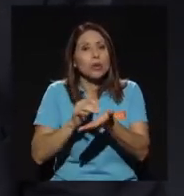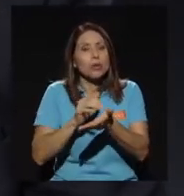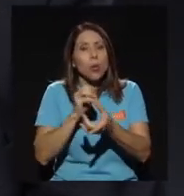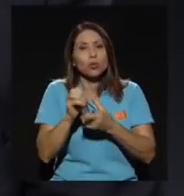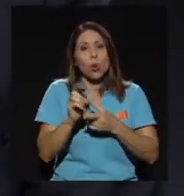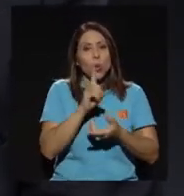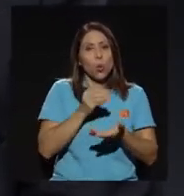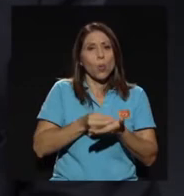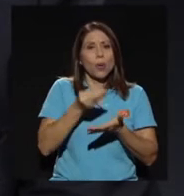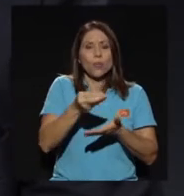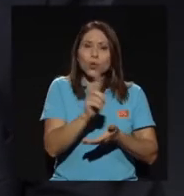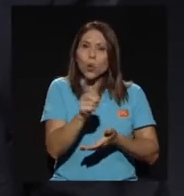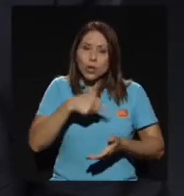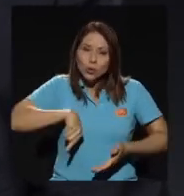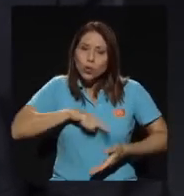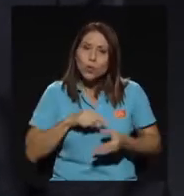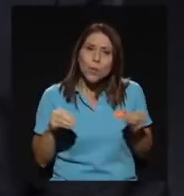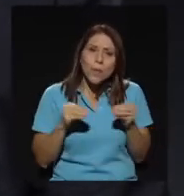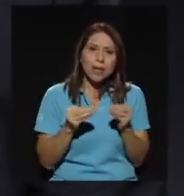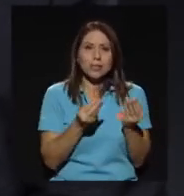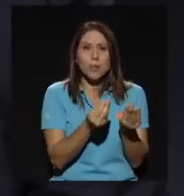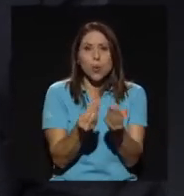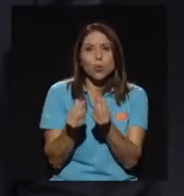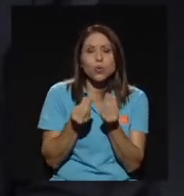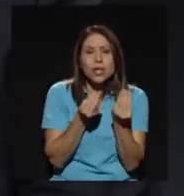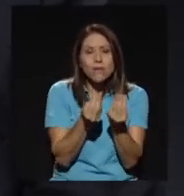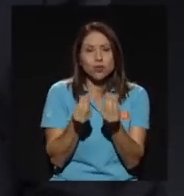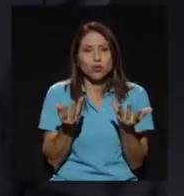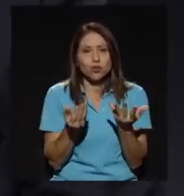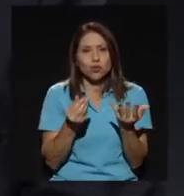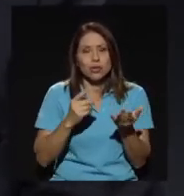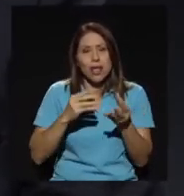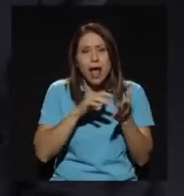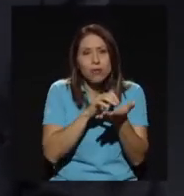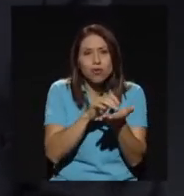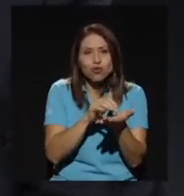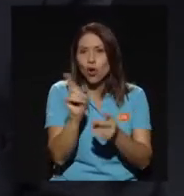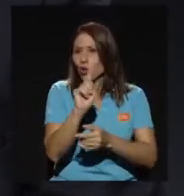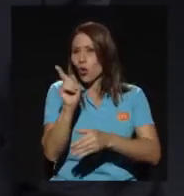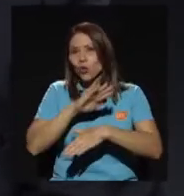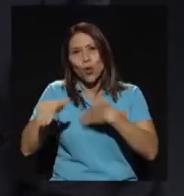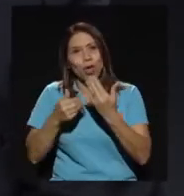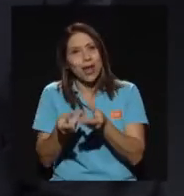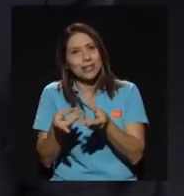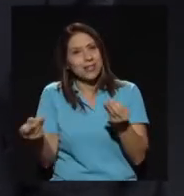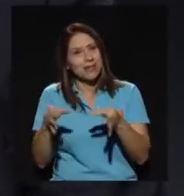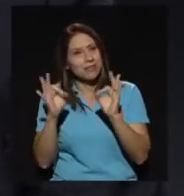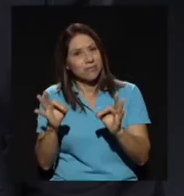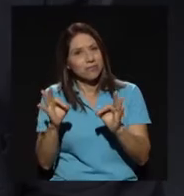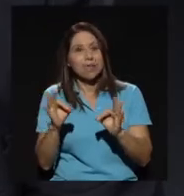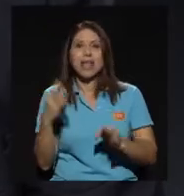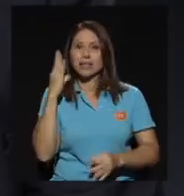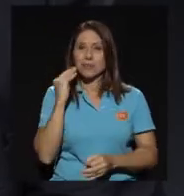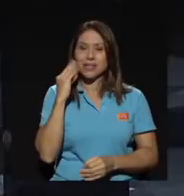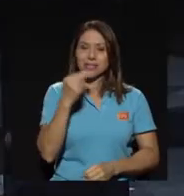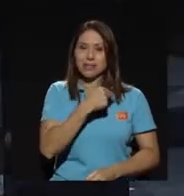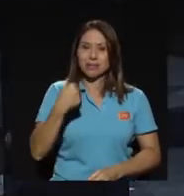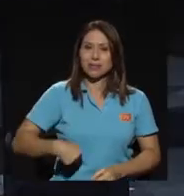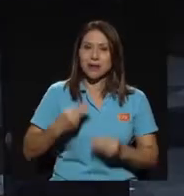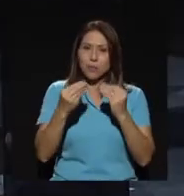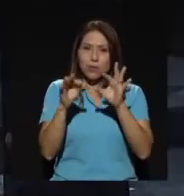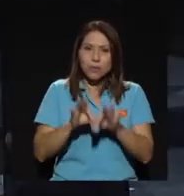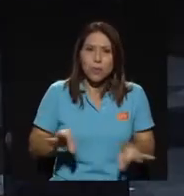productivos de arroz no no todas las tierras y la experiencia china fue muy importante se firmaron varios convenios